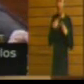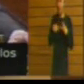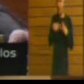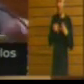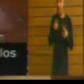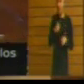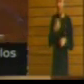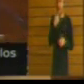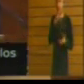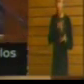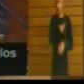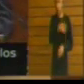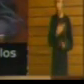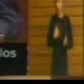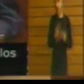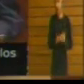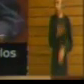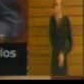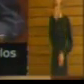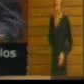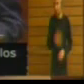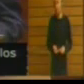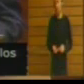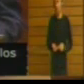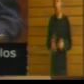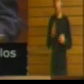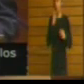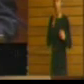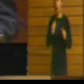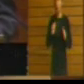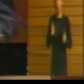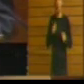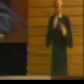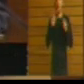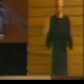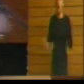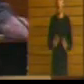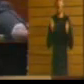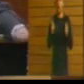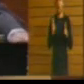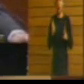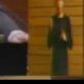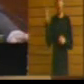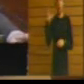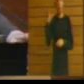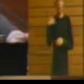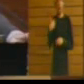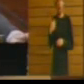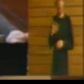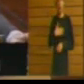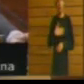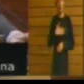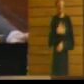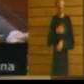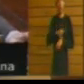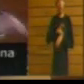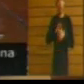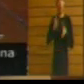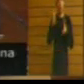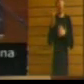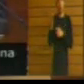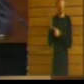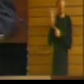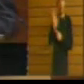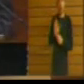temas hemos llegado. Pero es que además ahora se inicia una nueva campaña, la presentaba el otro día la propia